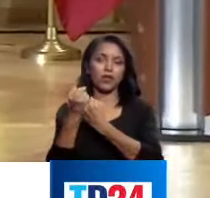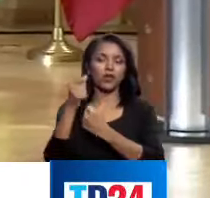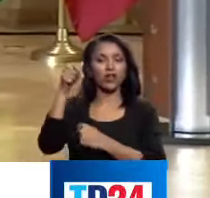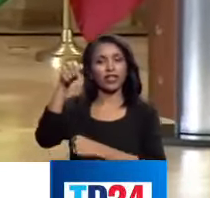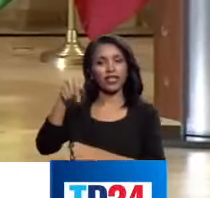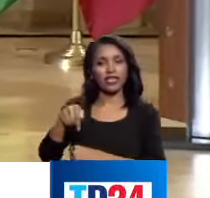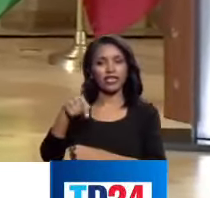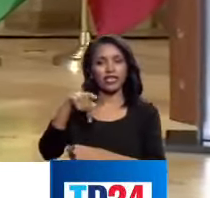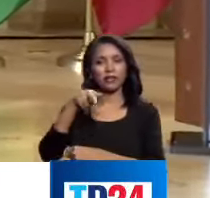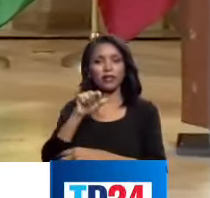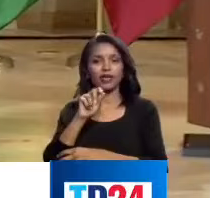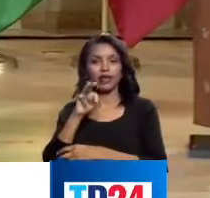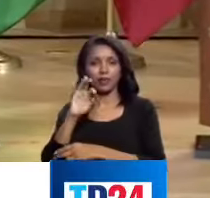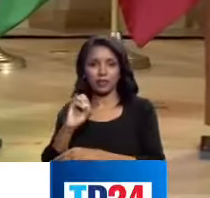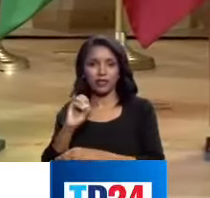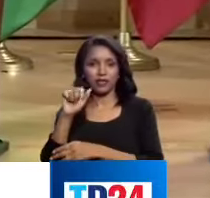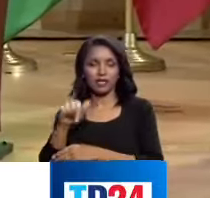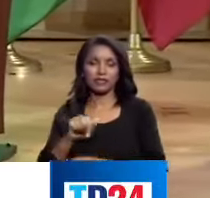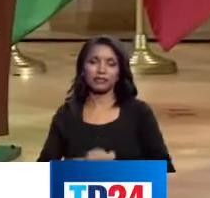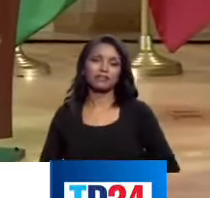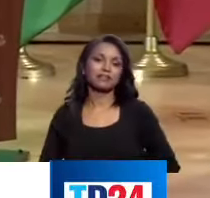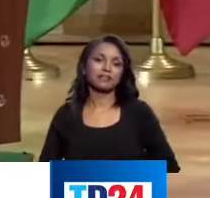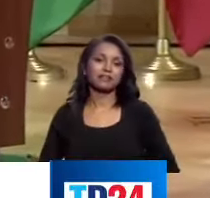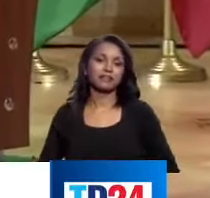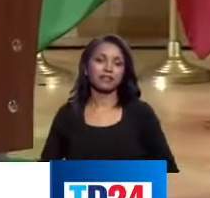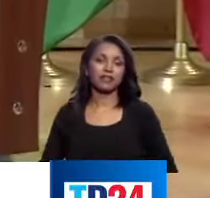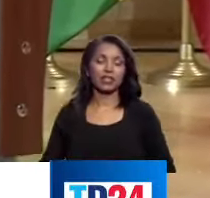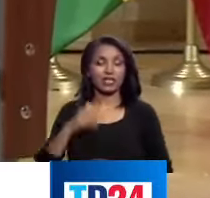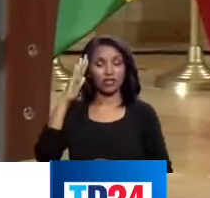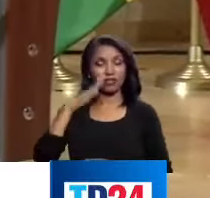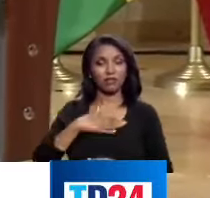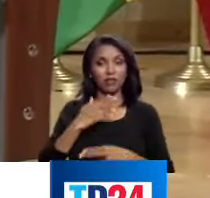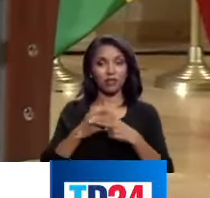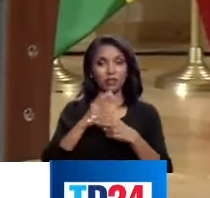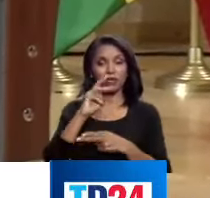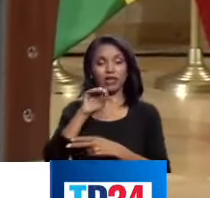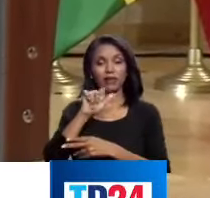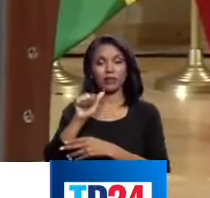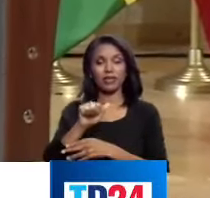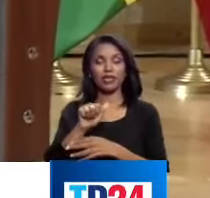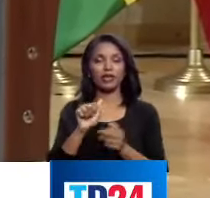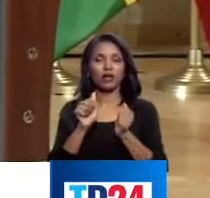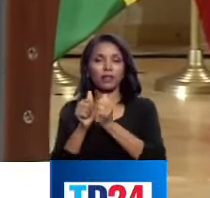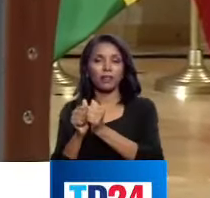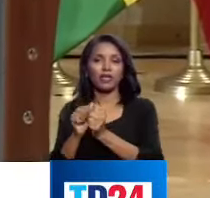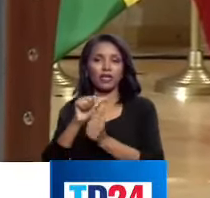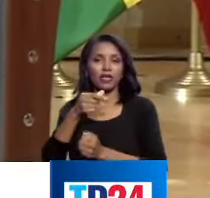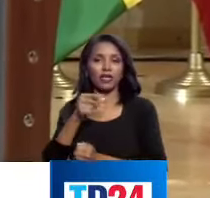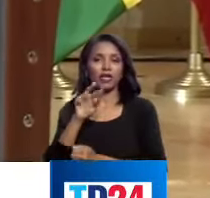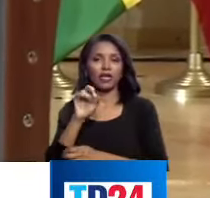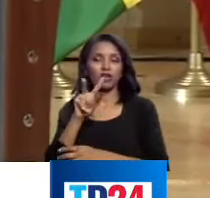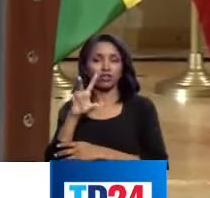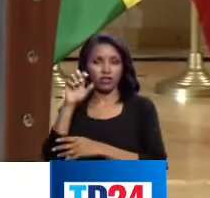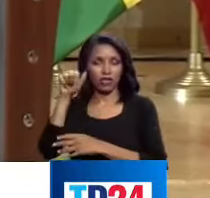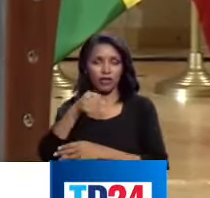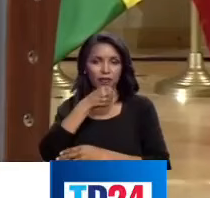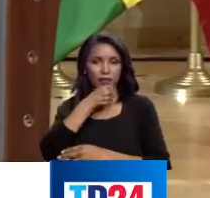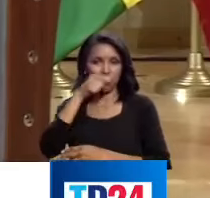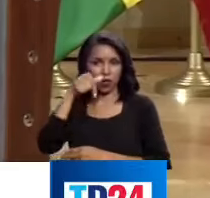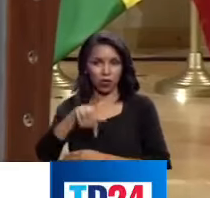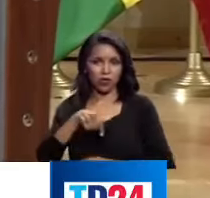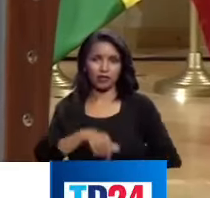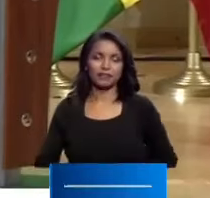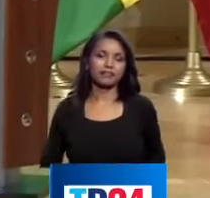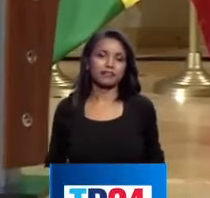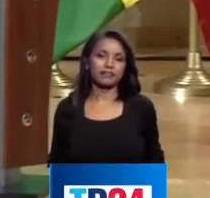el Parlamento Latinoamericano y Caribeño. Les saluda Camila Adames, me acompaña Gustavo Jiménez y juntos seremos sus moderadores para este